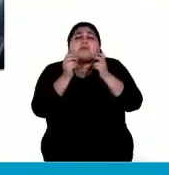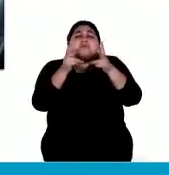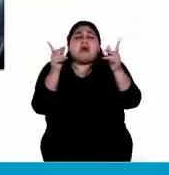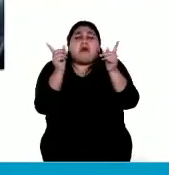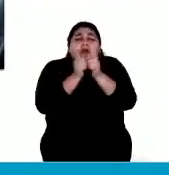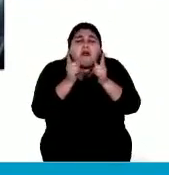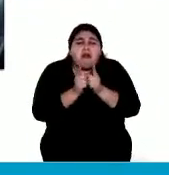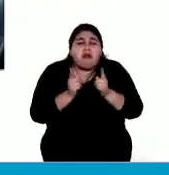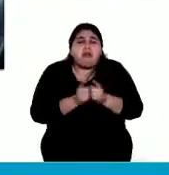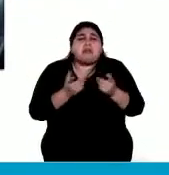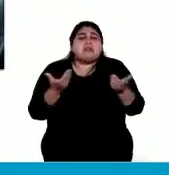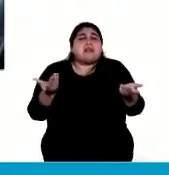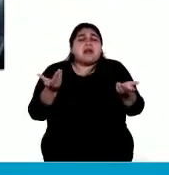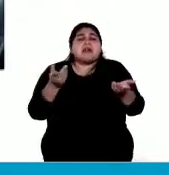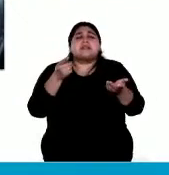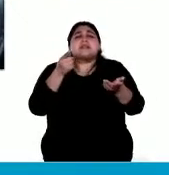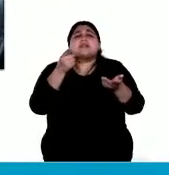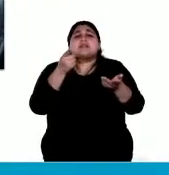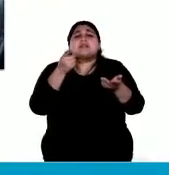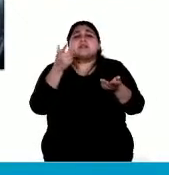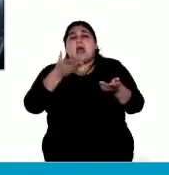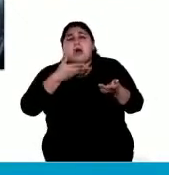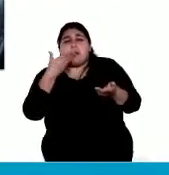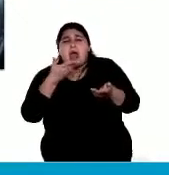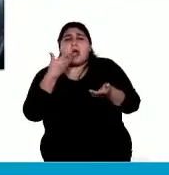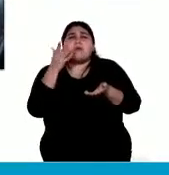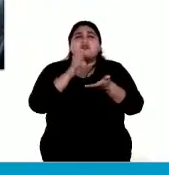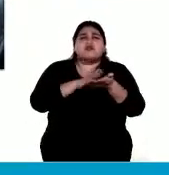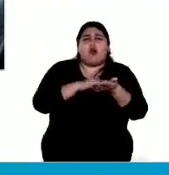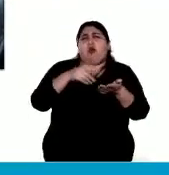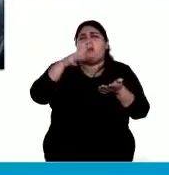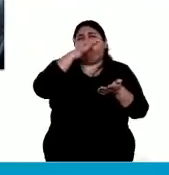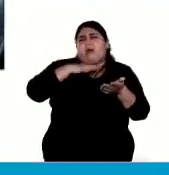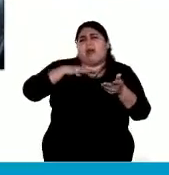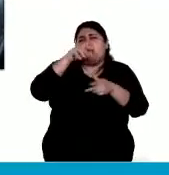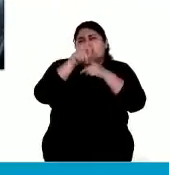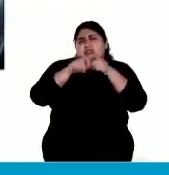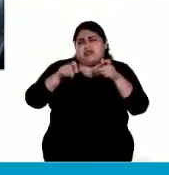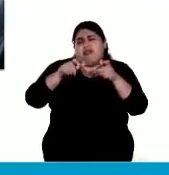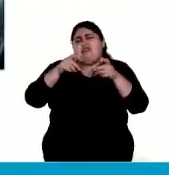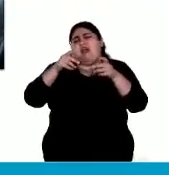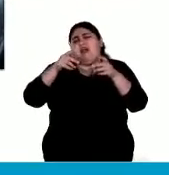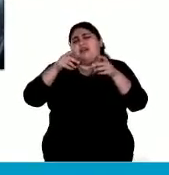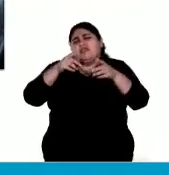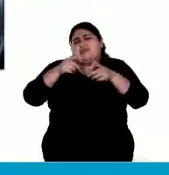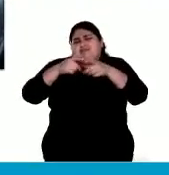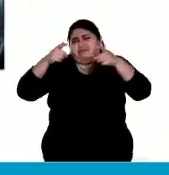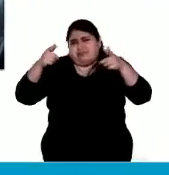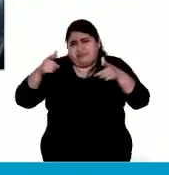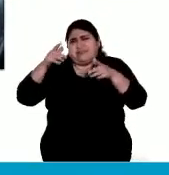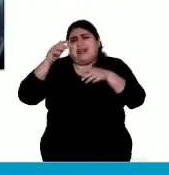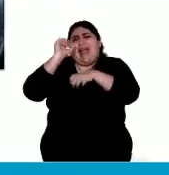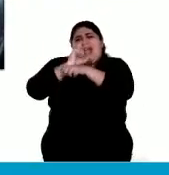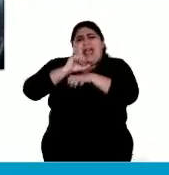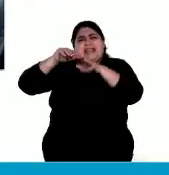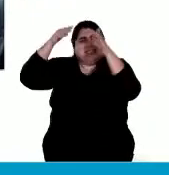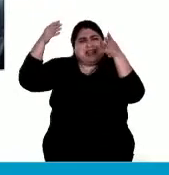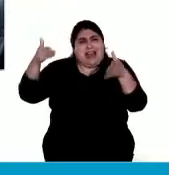decir, simplemente cuando se hablaba de la superpoblación carcelaria, ahí se hacía alguna mención al